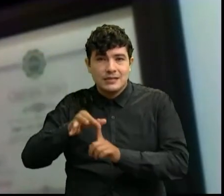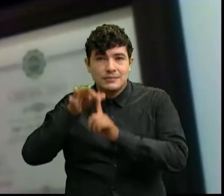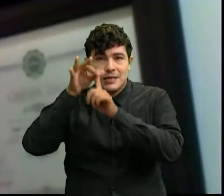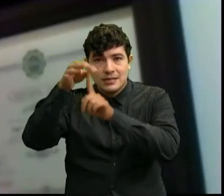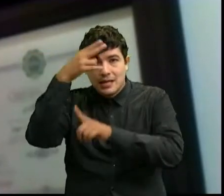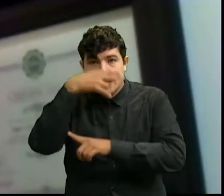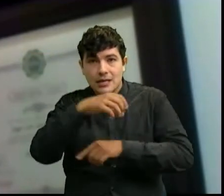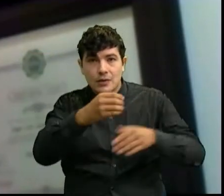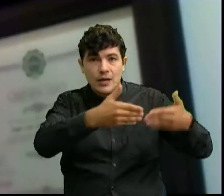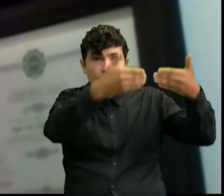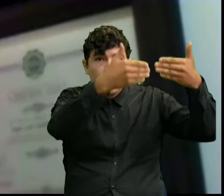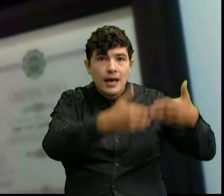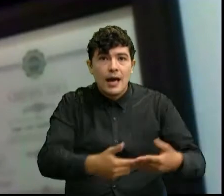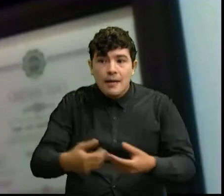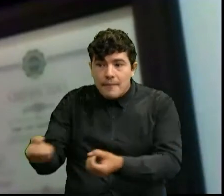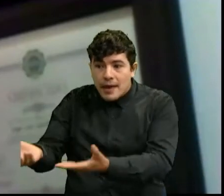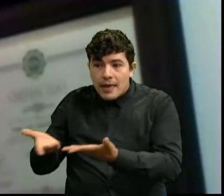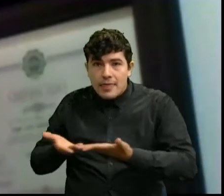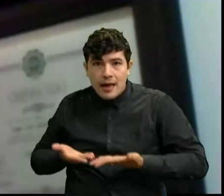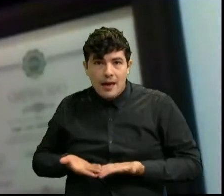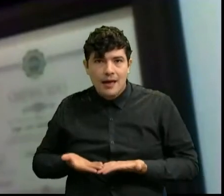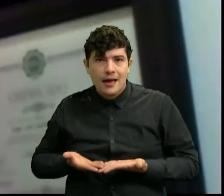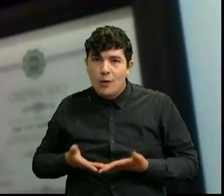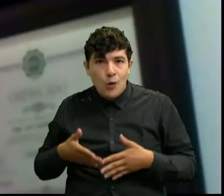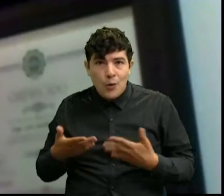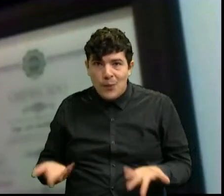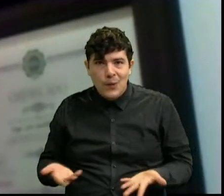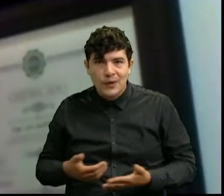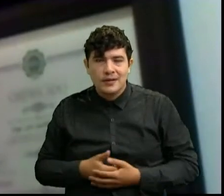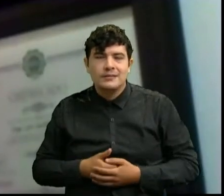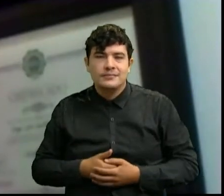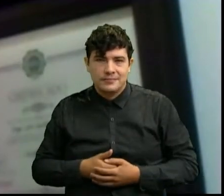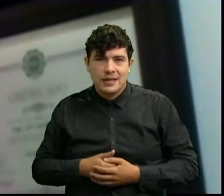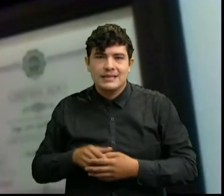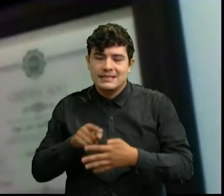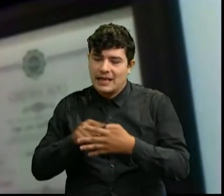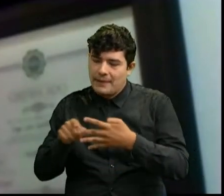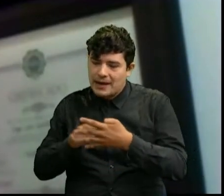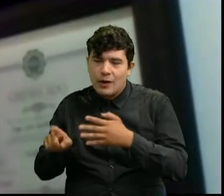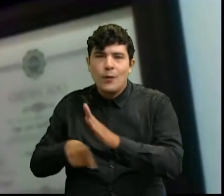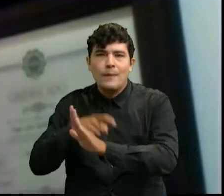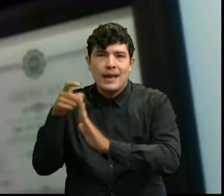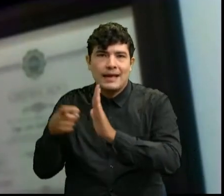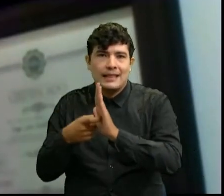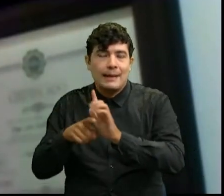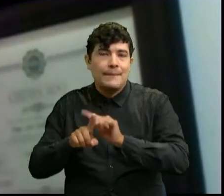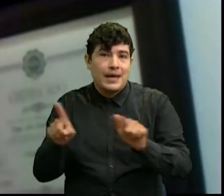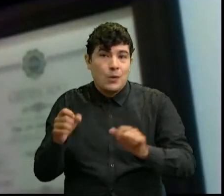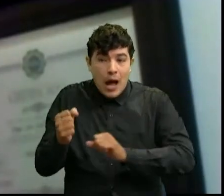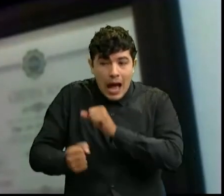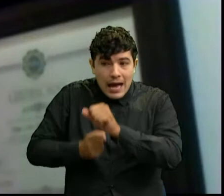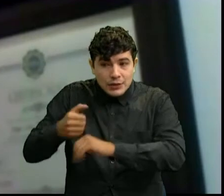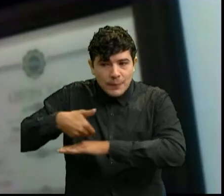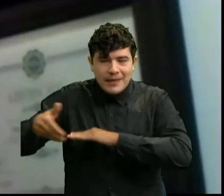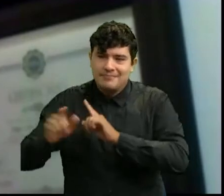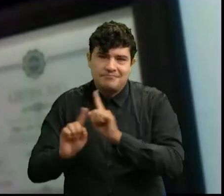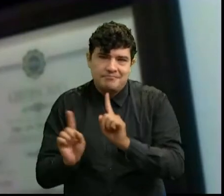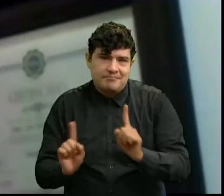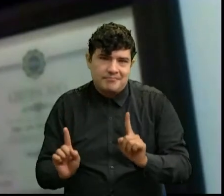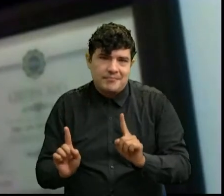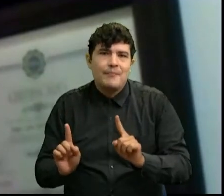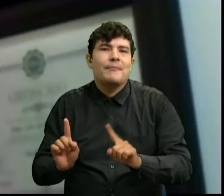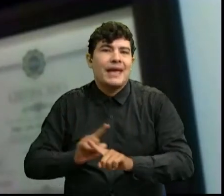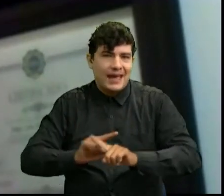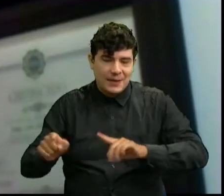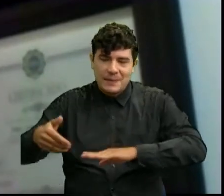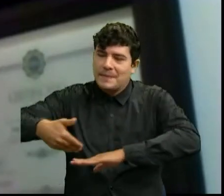hijo inválido releva al afiliado de cumplir el requisito de edad, pero le va a exigir el